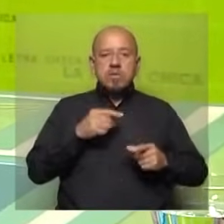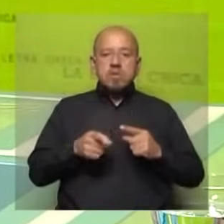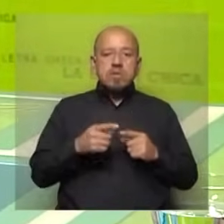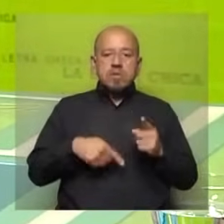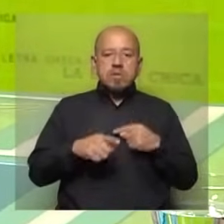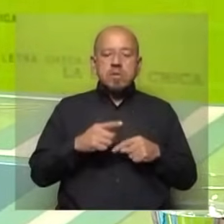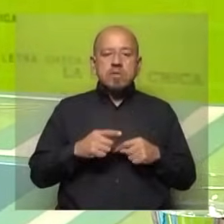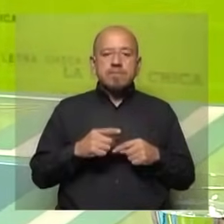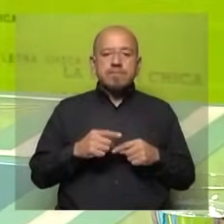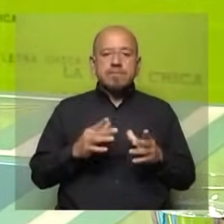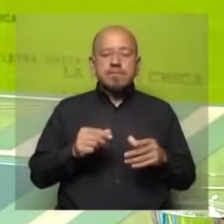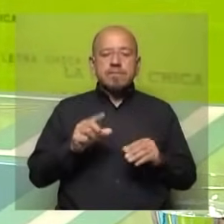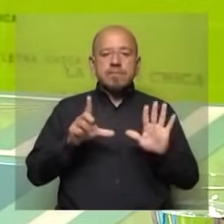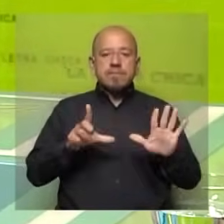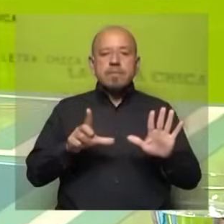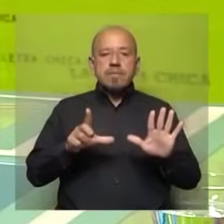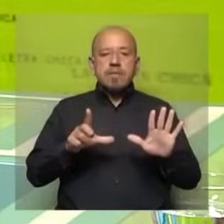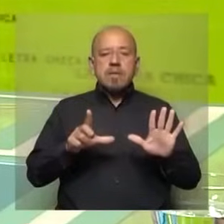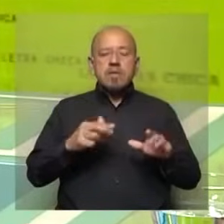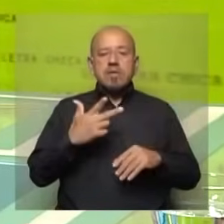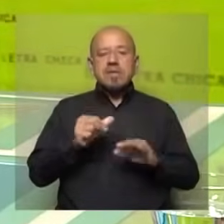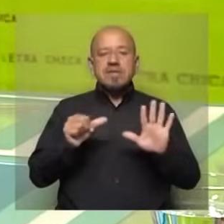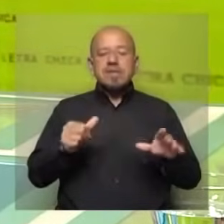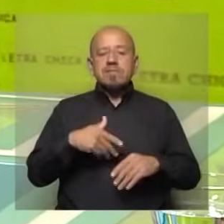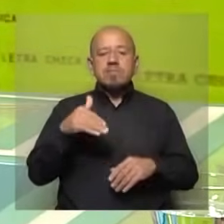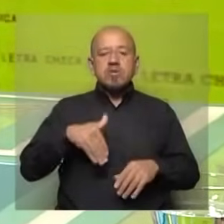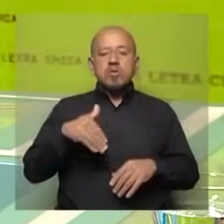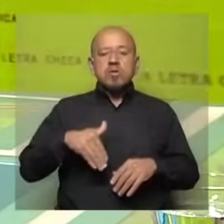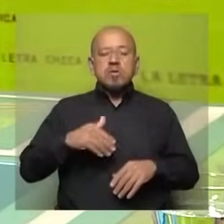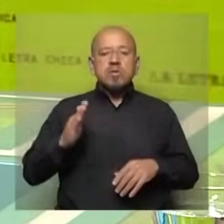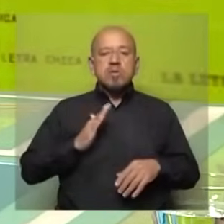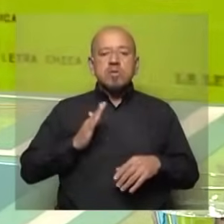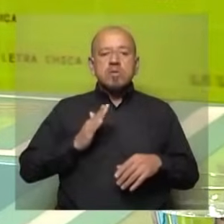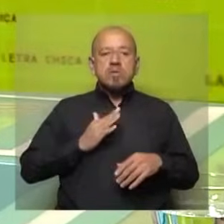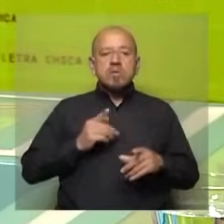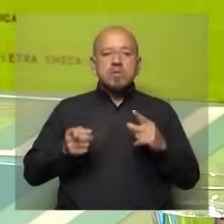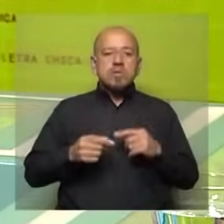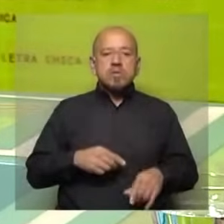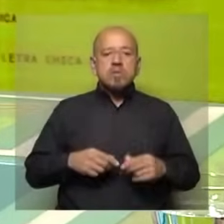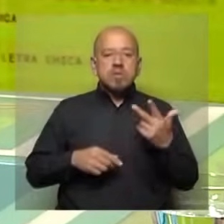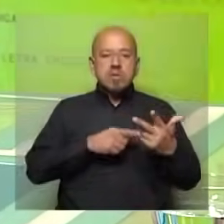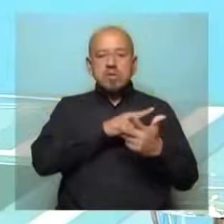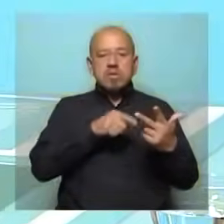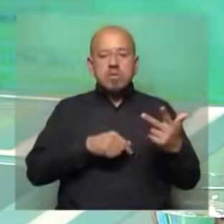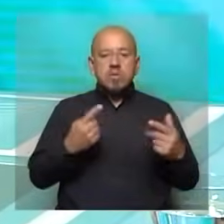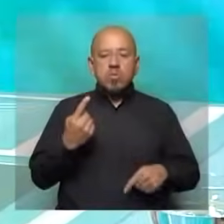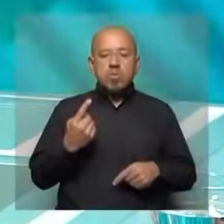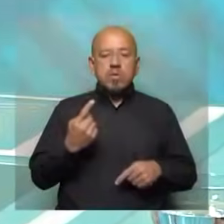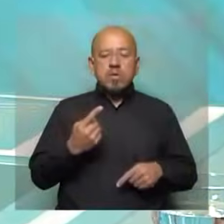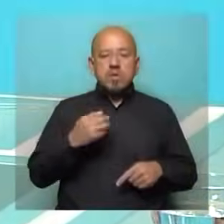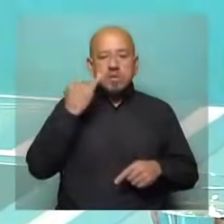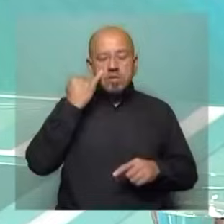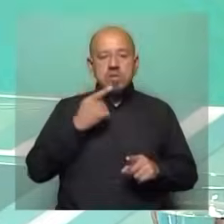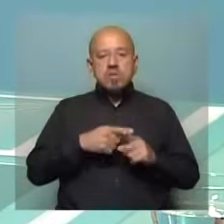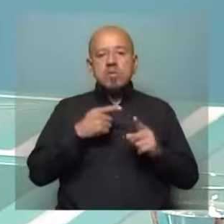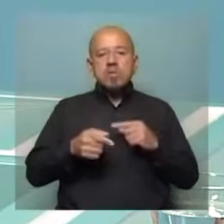nivel global 736 millones de mujeres, casi una de cada tres, han sido víctimas de violencia física o sexual al